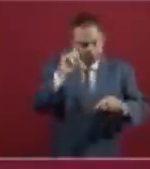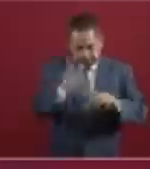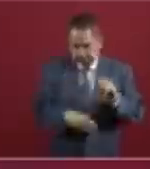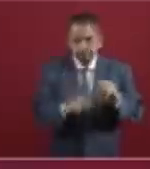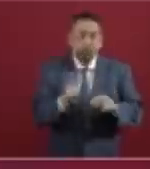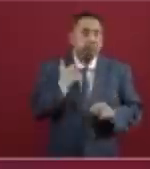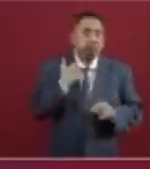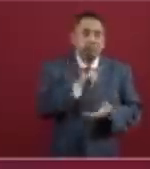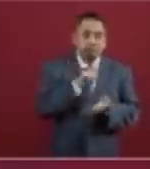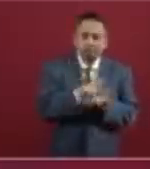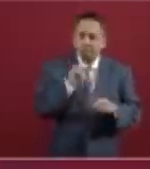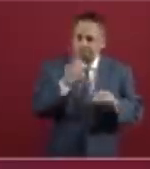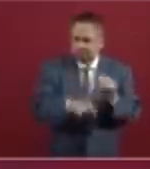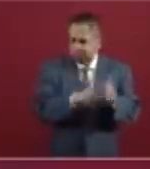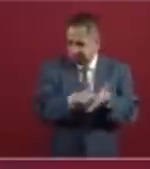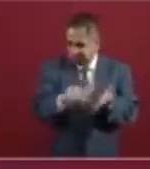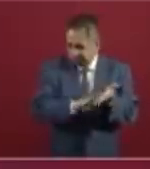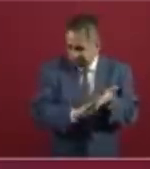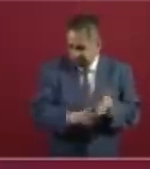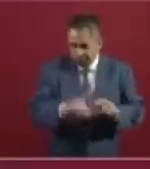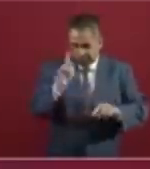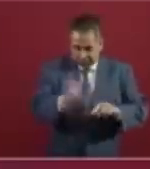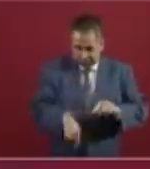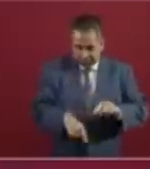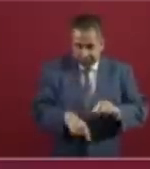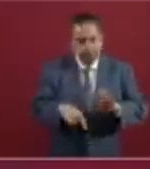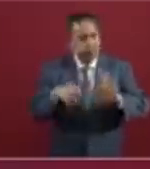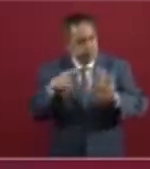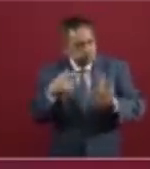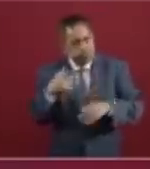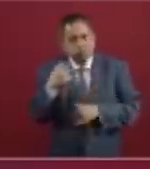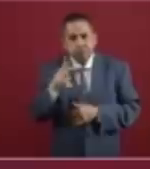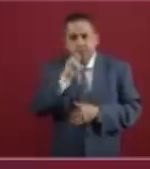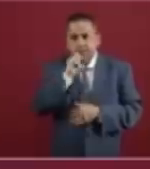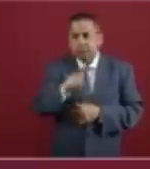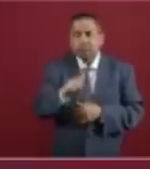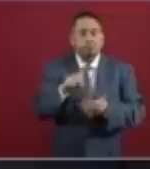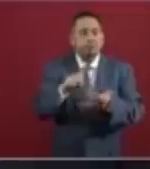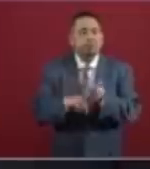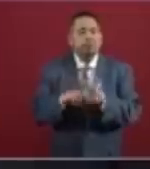cancelarla. Pero también hay que cancelarla